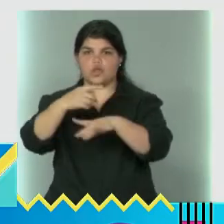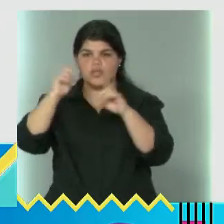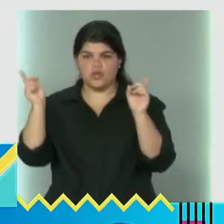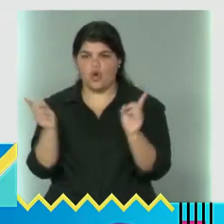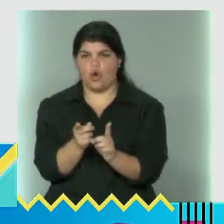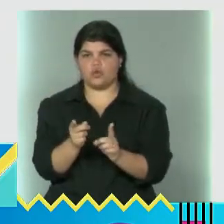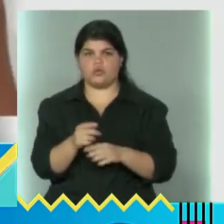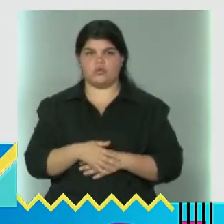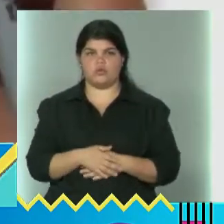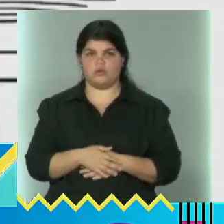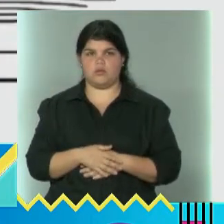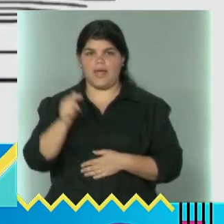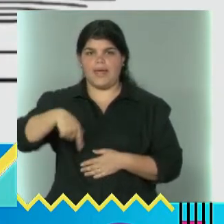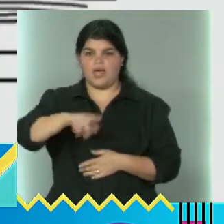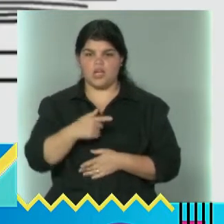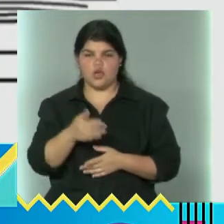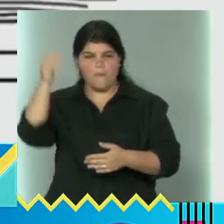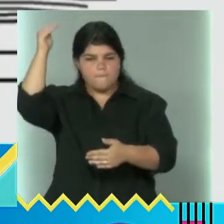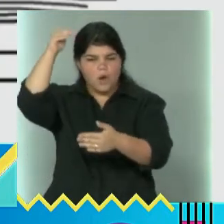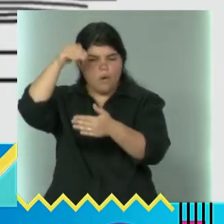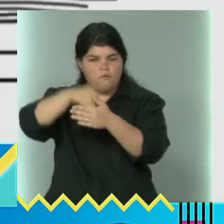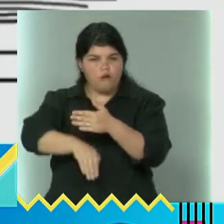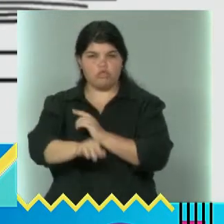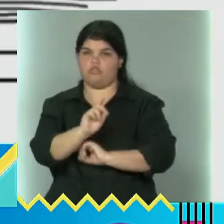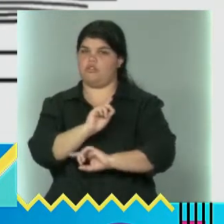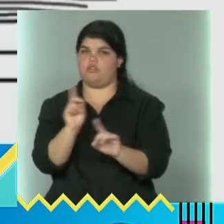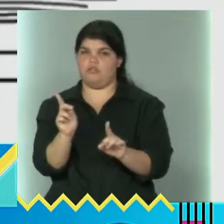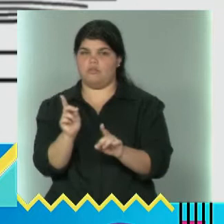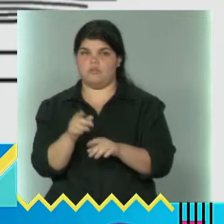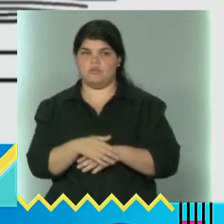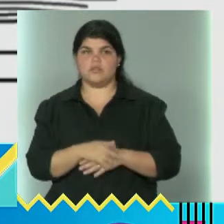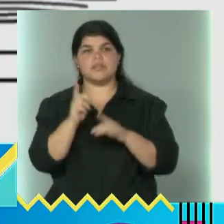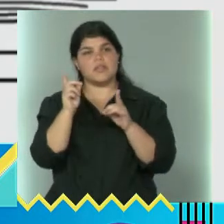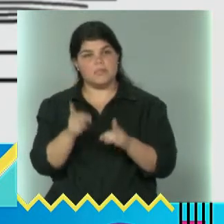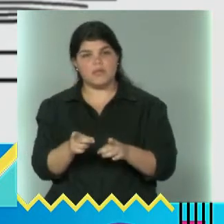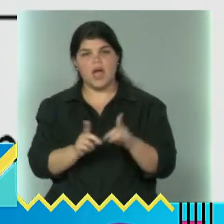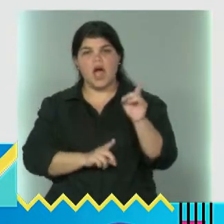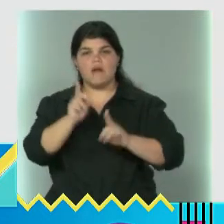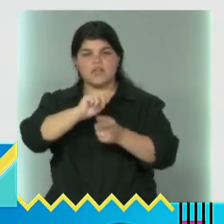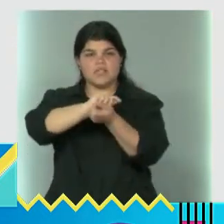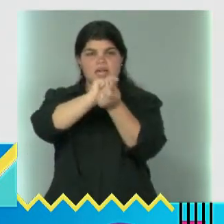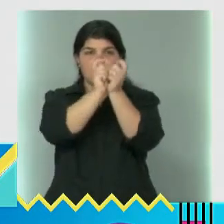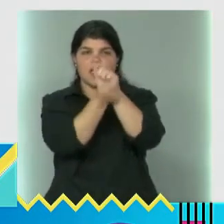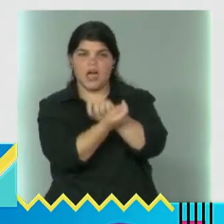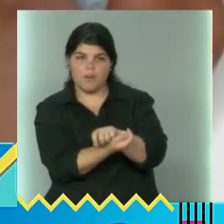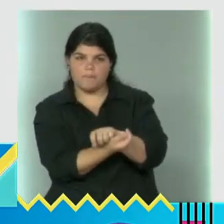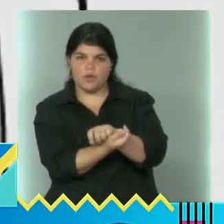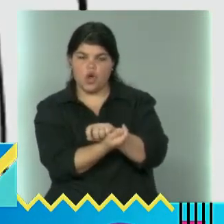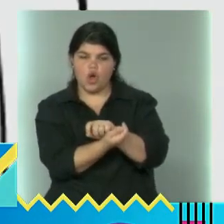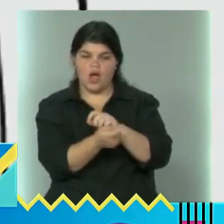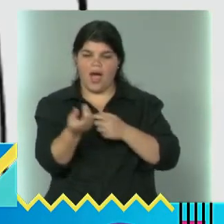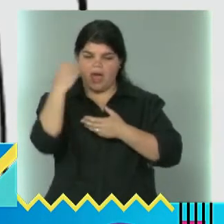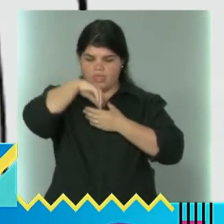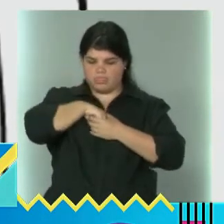adentro, hay coaching también para hacer cambios en la parte más externa,